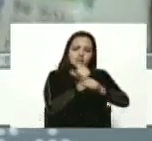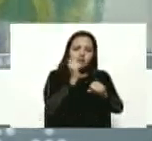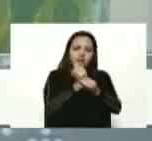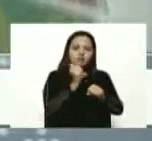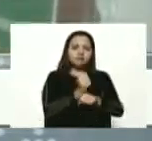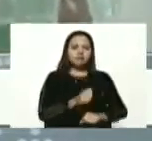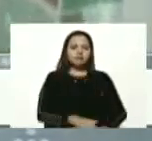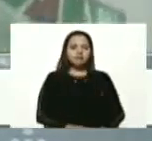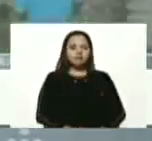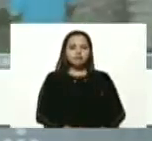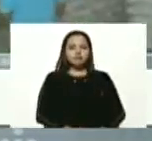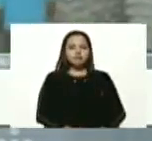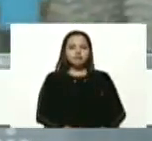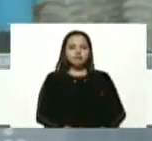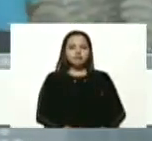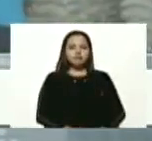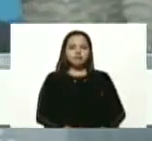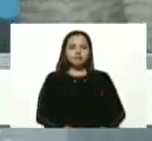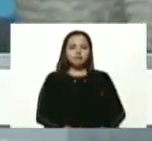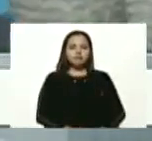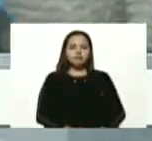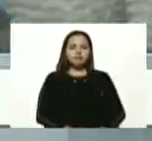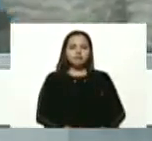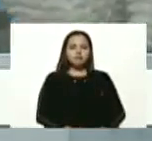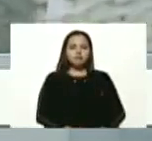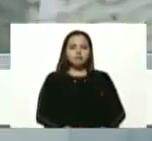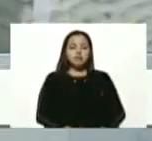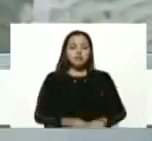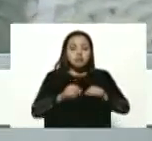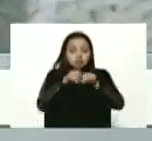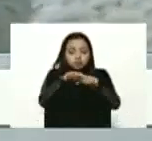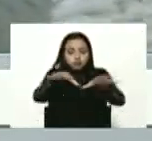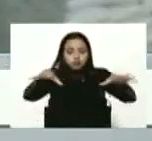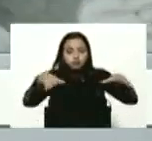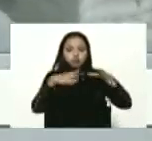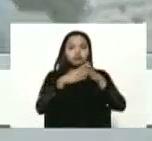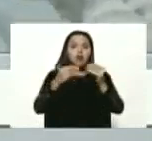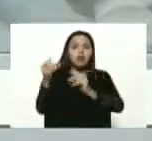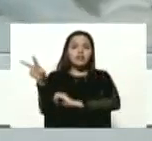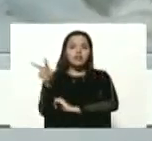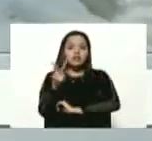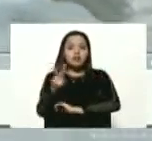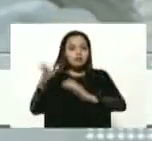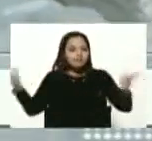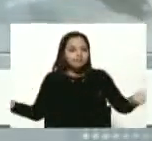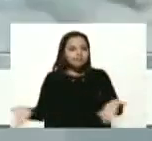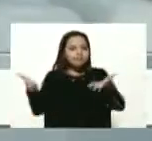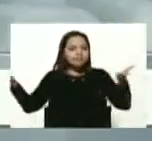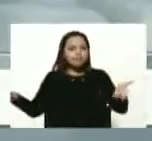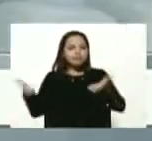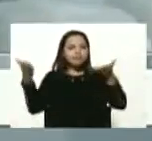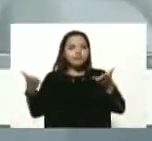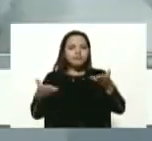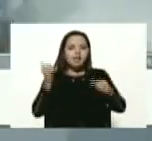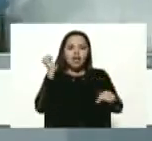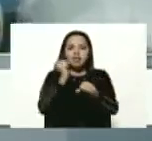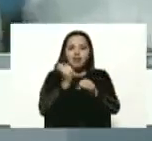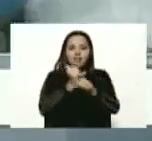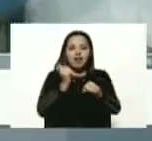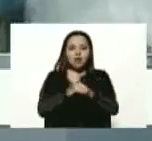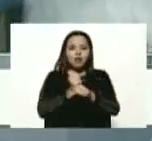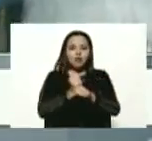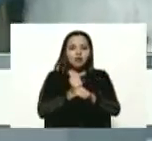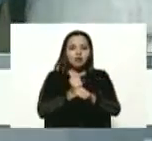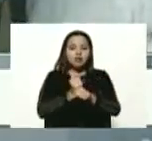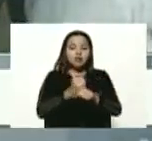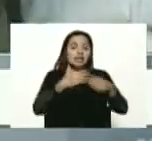ritmo, y en la extensión del territorio venezolano echar a andar la producción primaria,